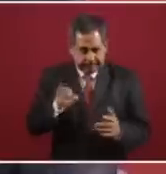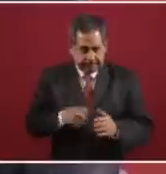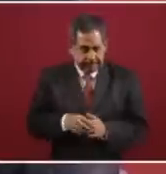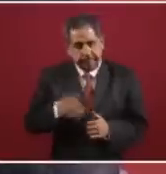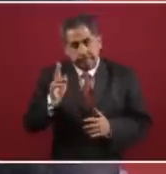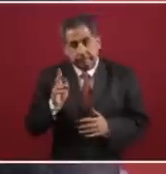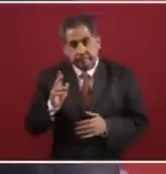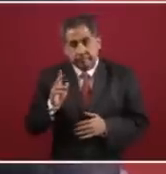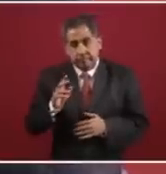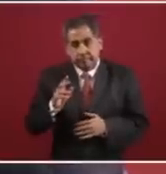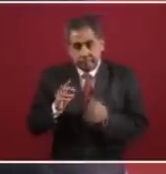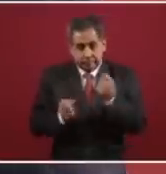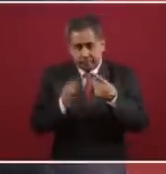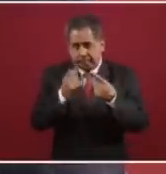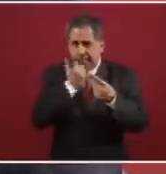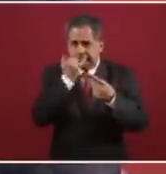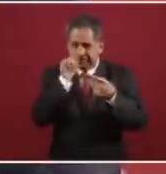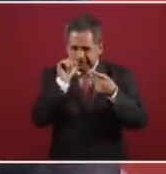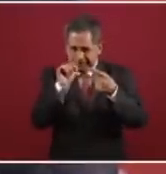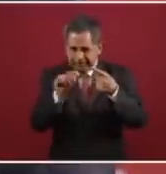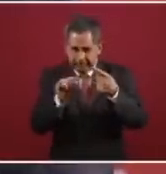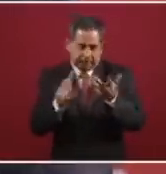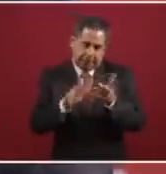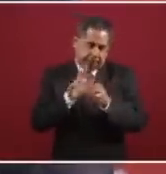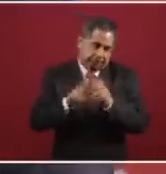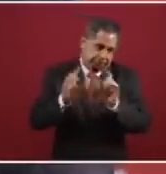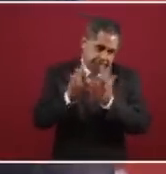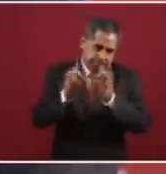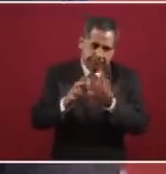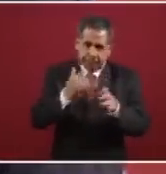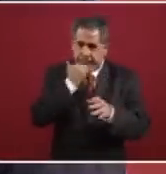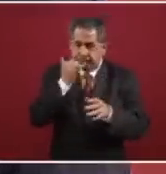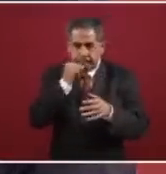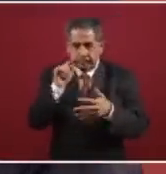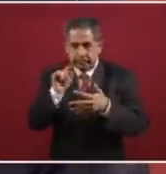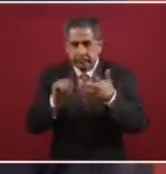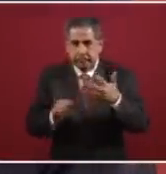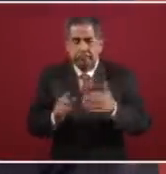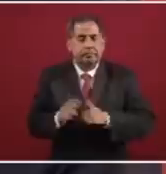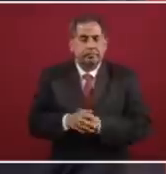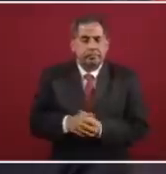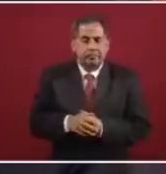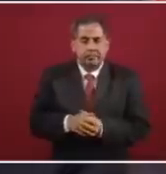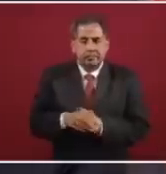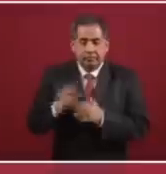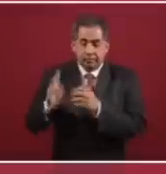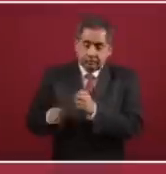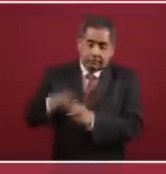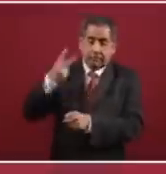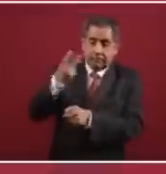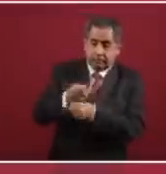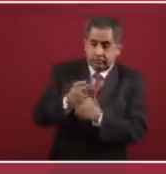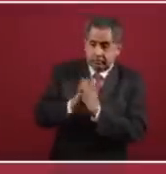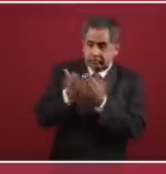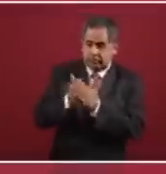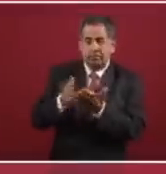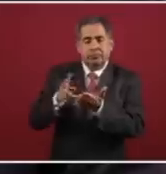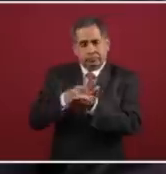Pero sí se nos fueron errores, pues es natural. Entonces ya quedan para la segunda edición.